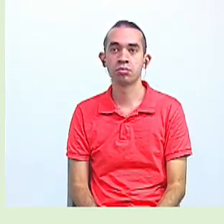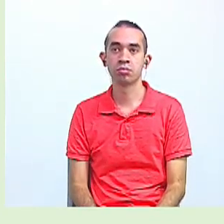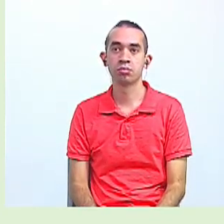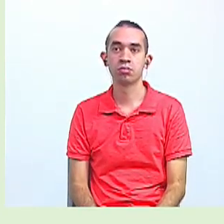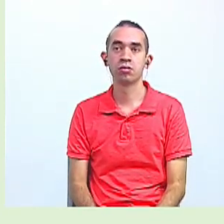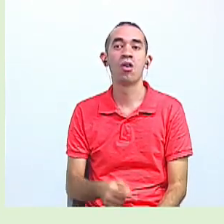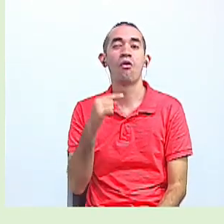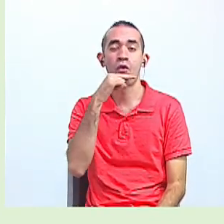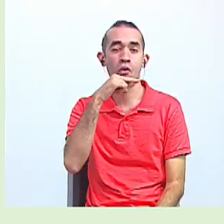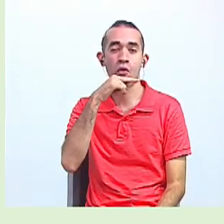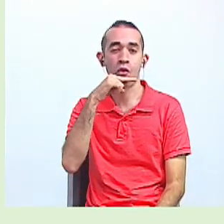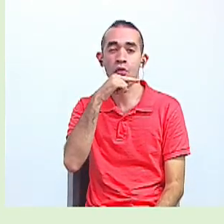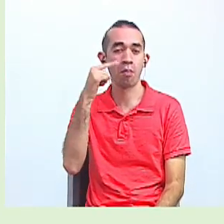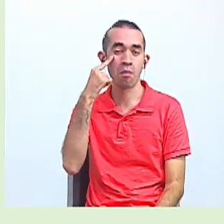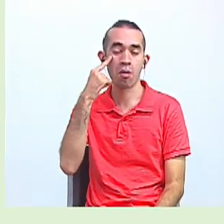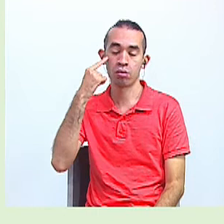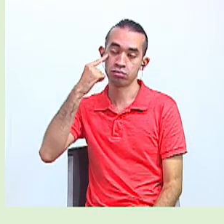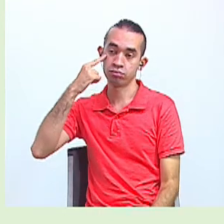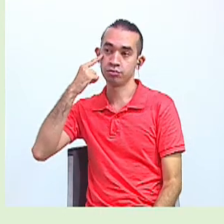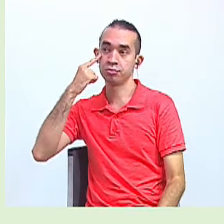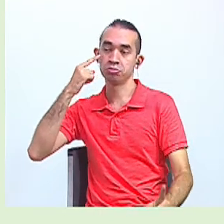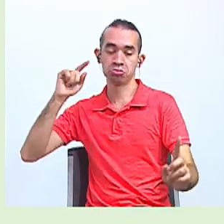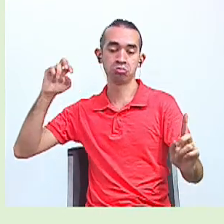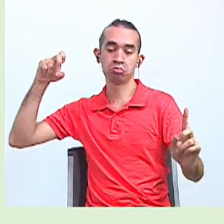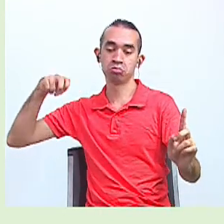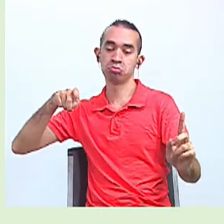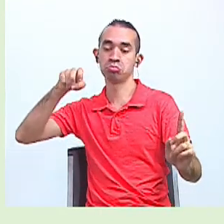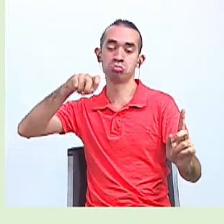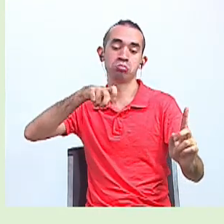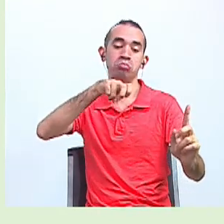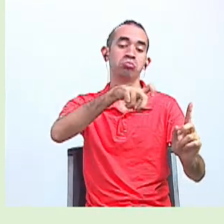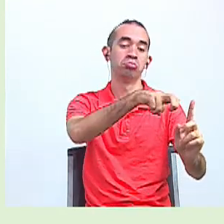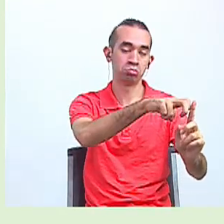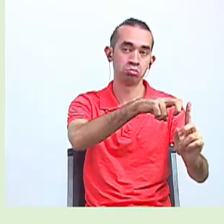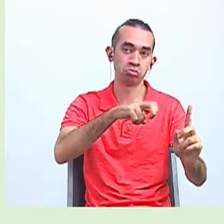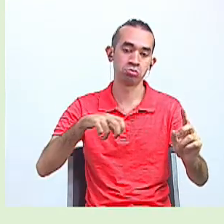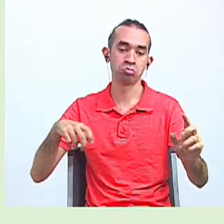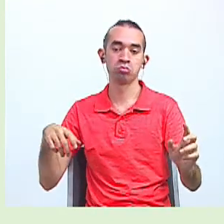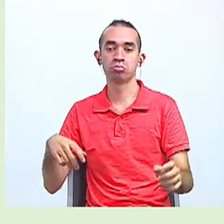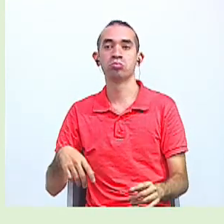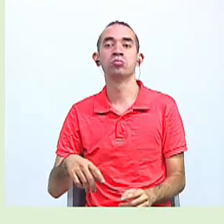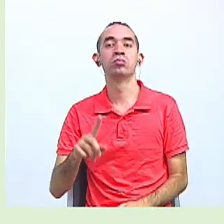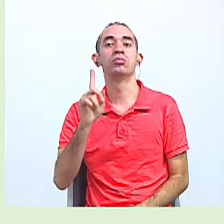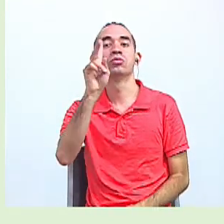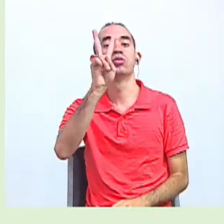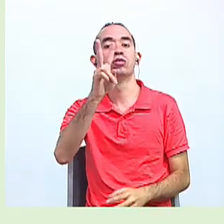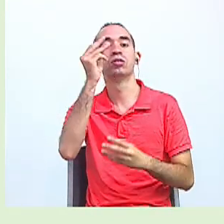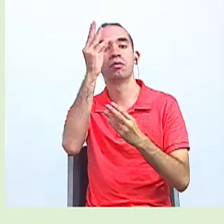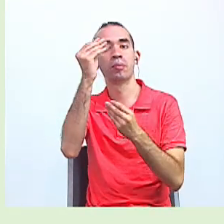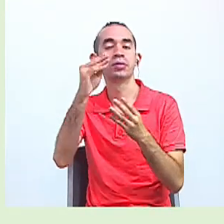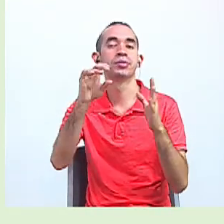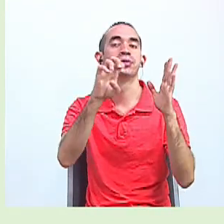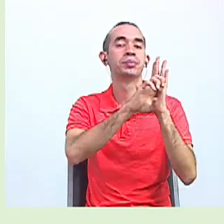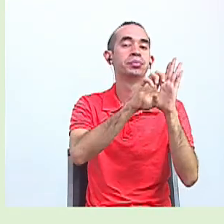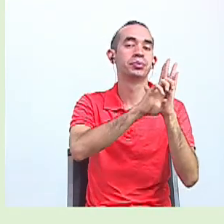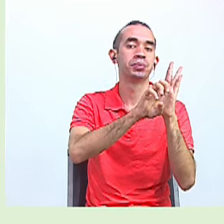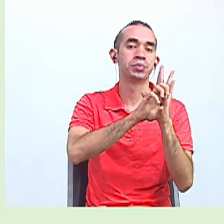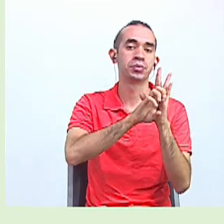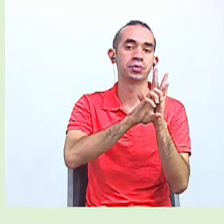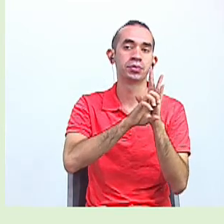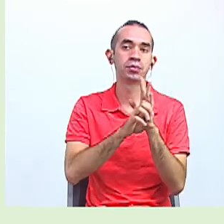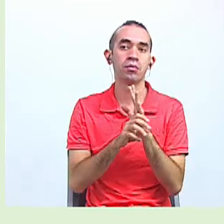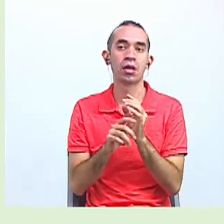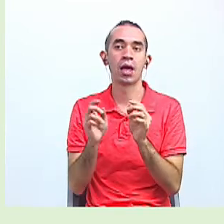esta flechita la trayectoria representada. Ahora vamos a dar dos datos. Un ejemplo de cuánto